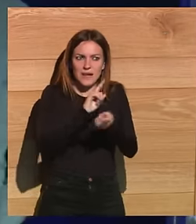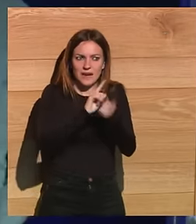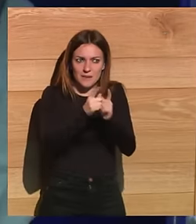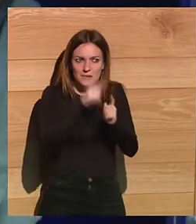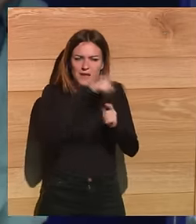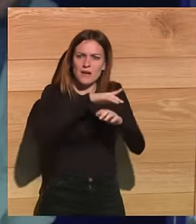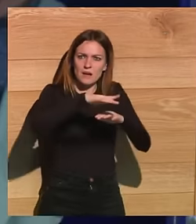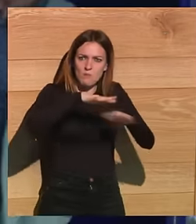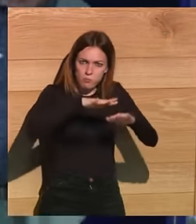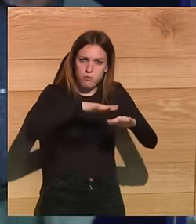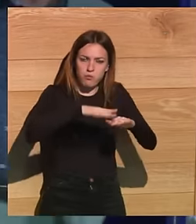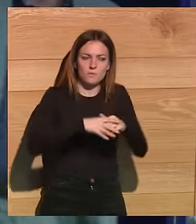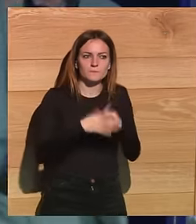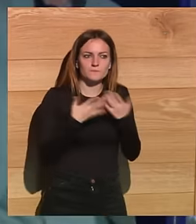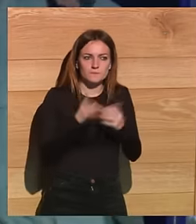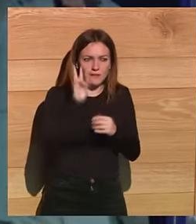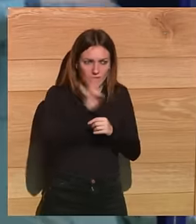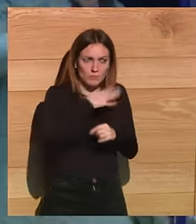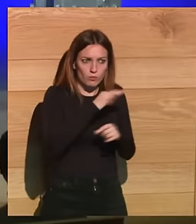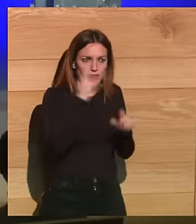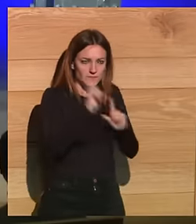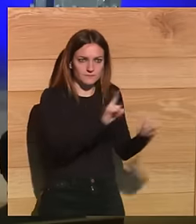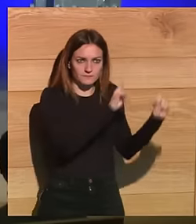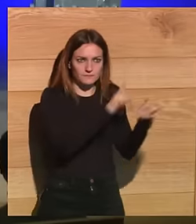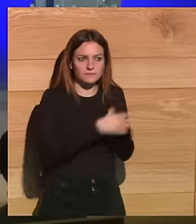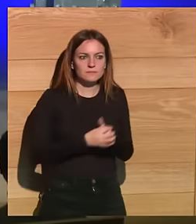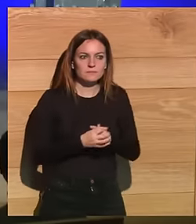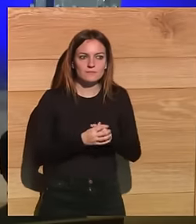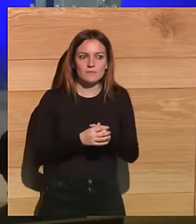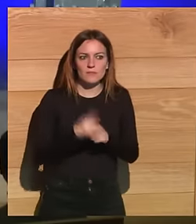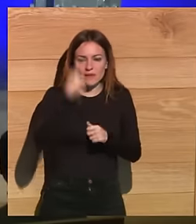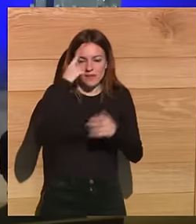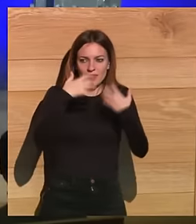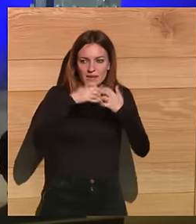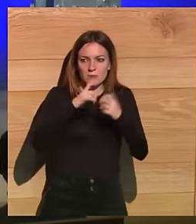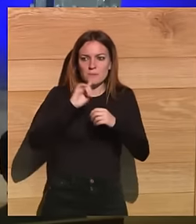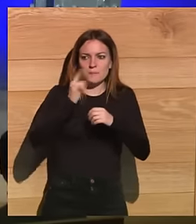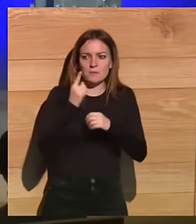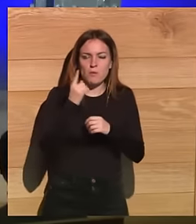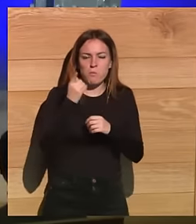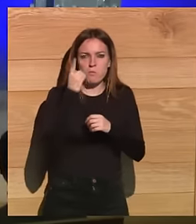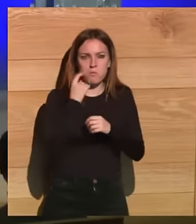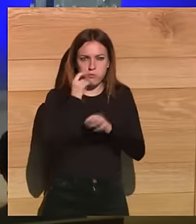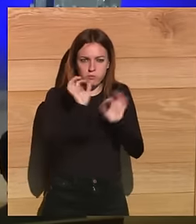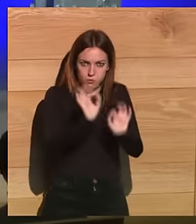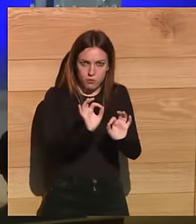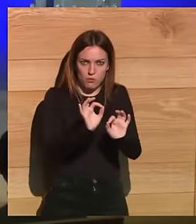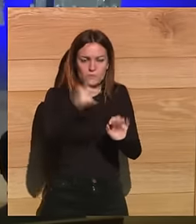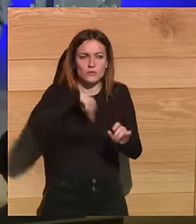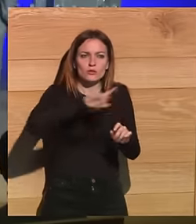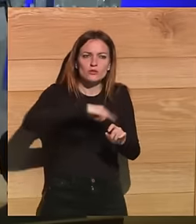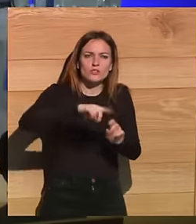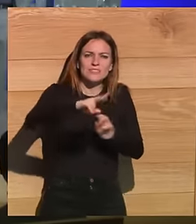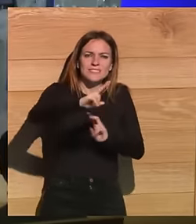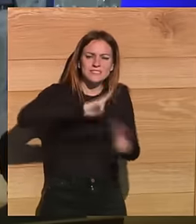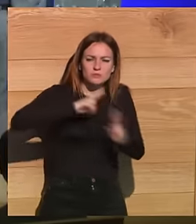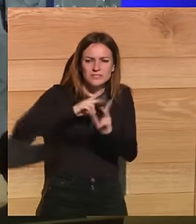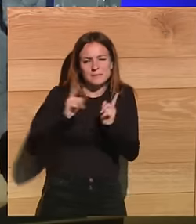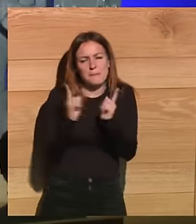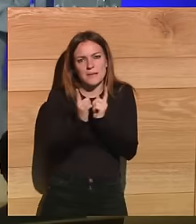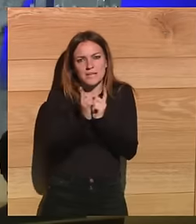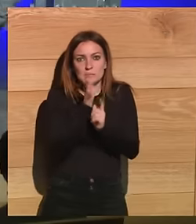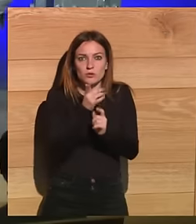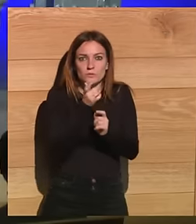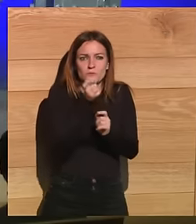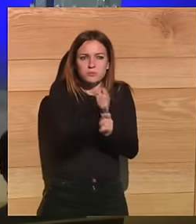podáis ver aquí. Primero el cerebro se habitúa y tenemos unas respuestas más pequeñas porque estamos repitiendo la misma sílaba,